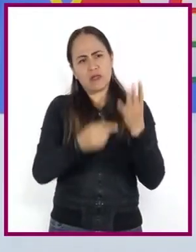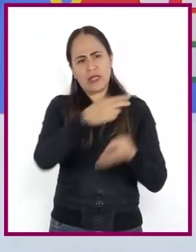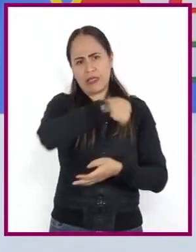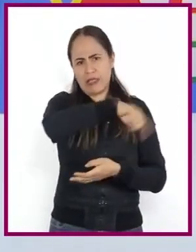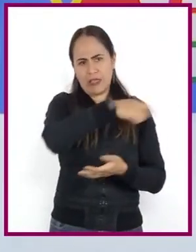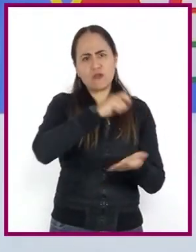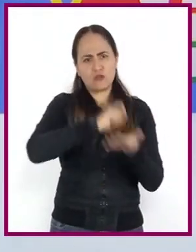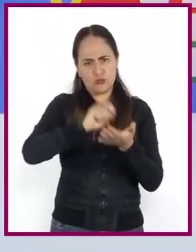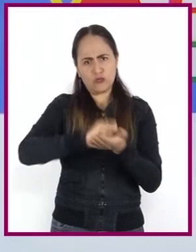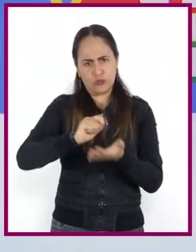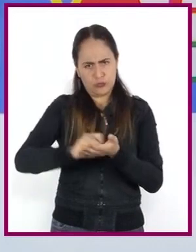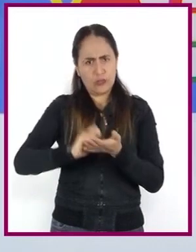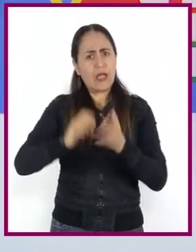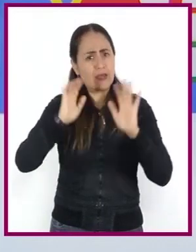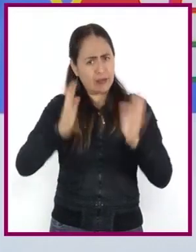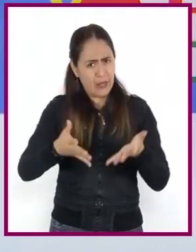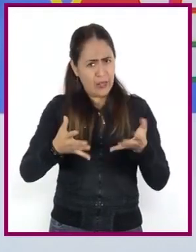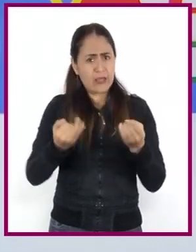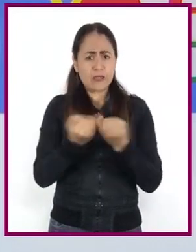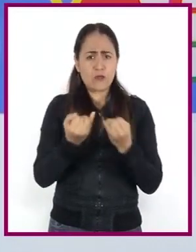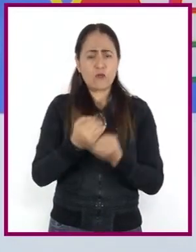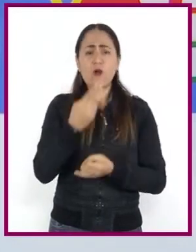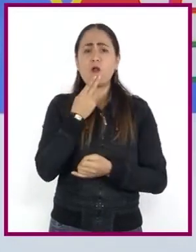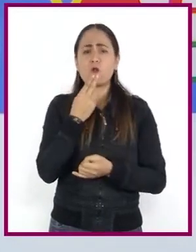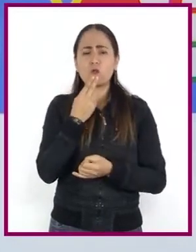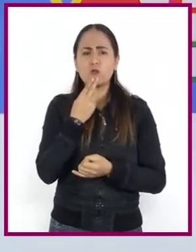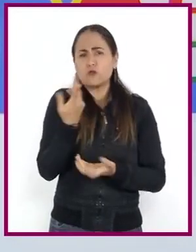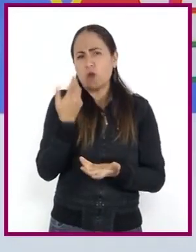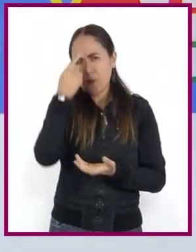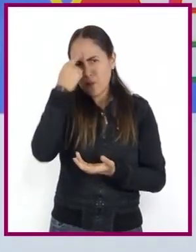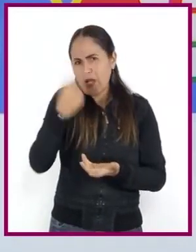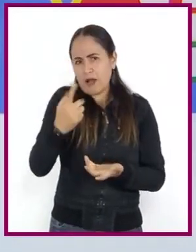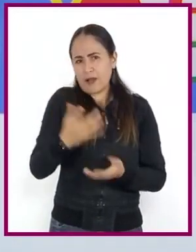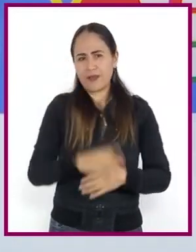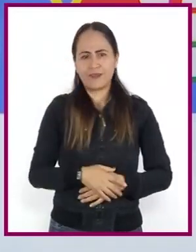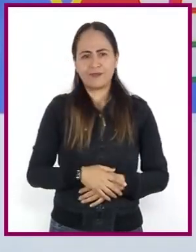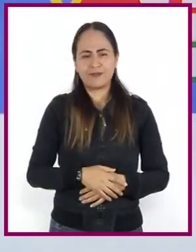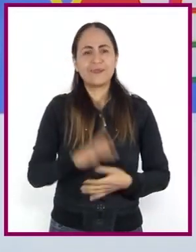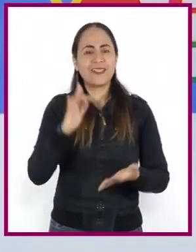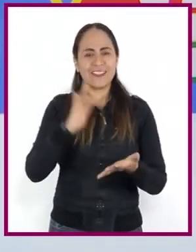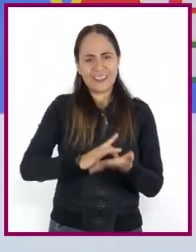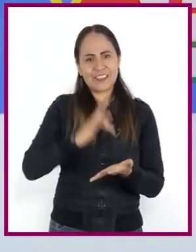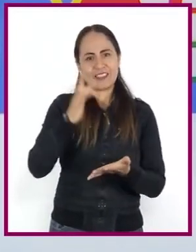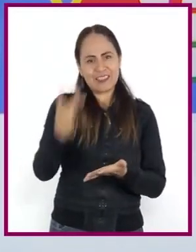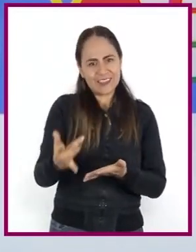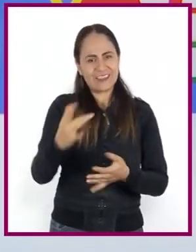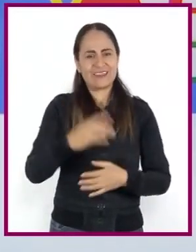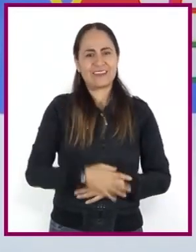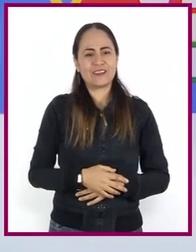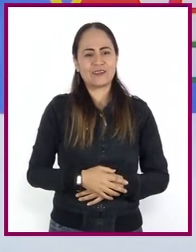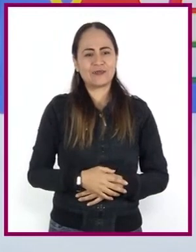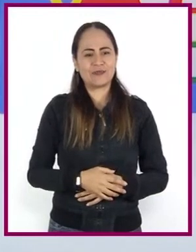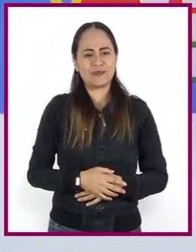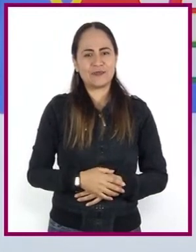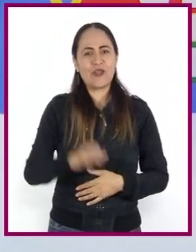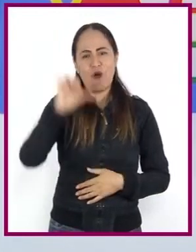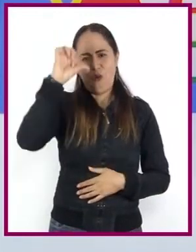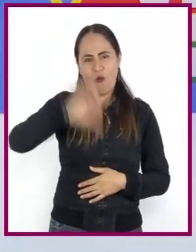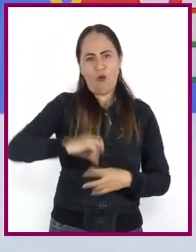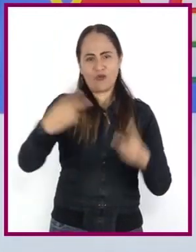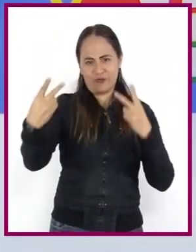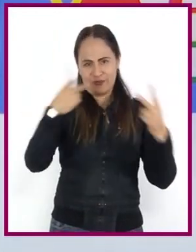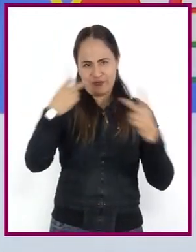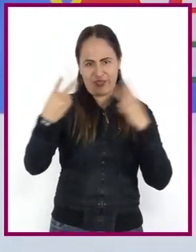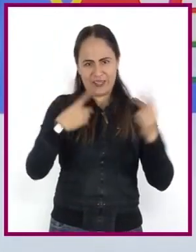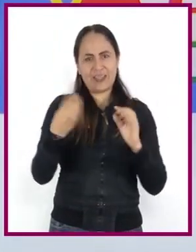llenado, así como el uso que les han dado. Gracias por compartir con nosotros esta sesión de